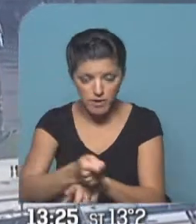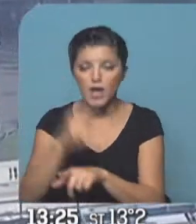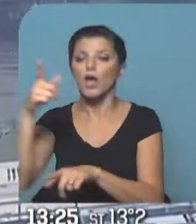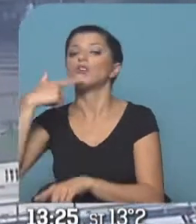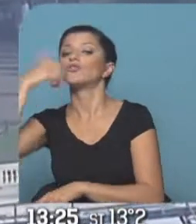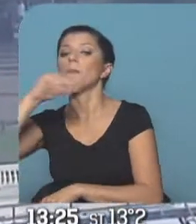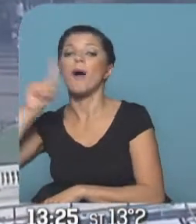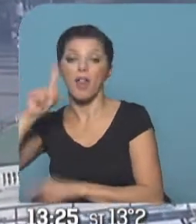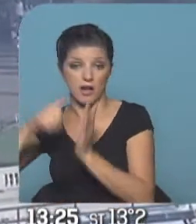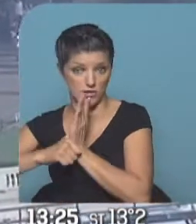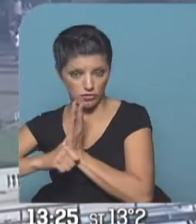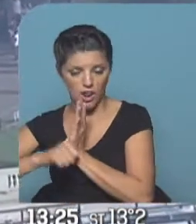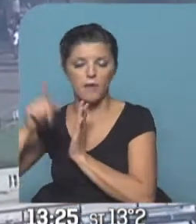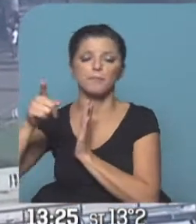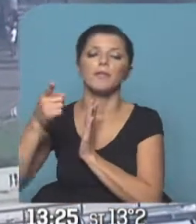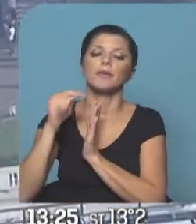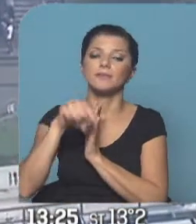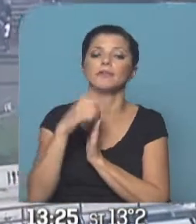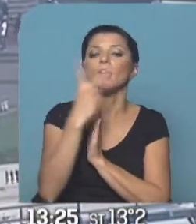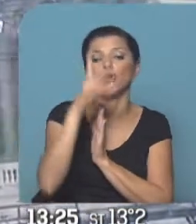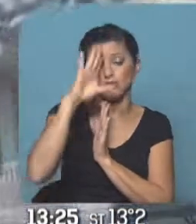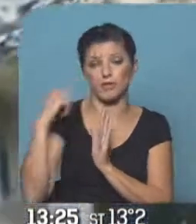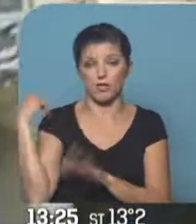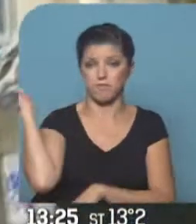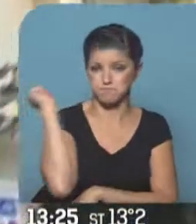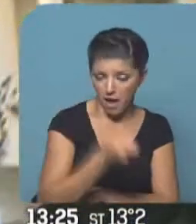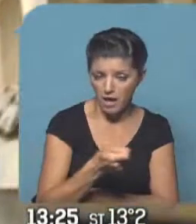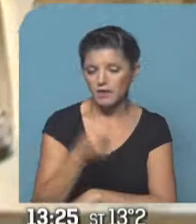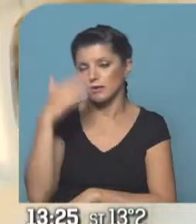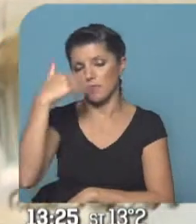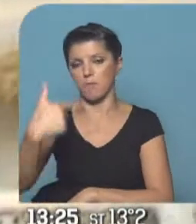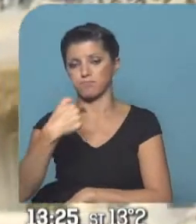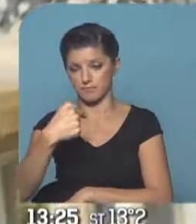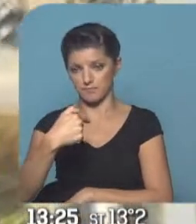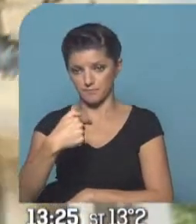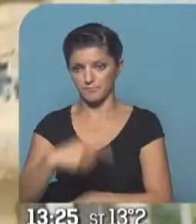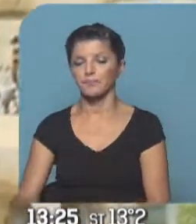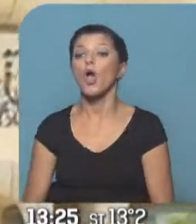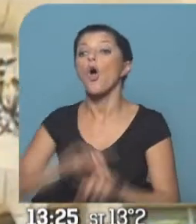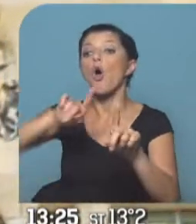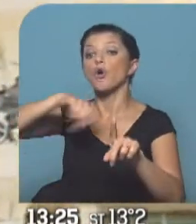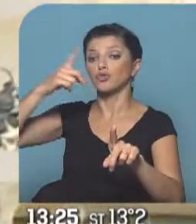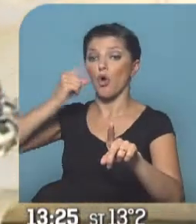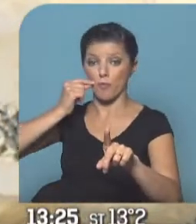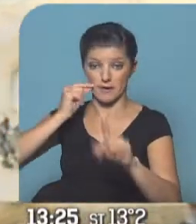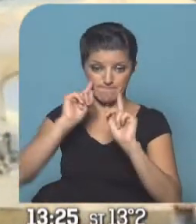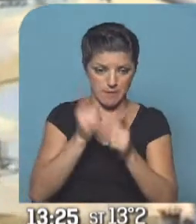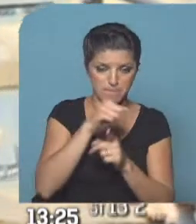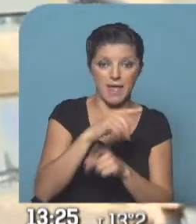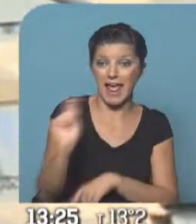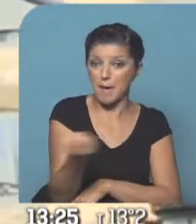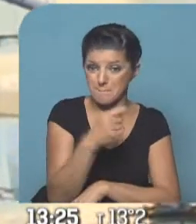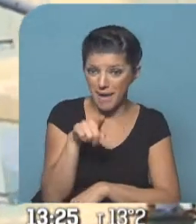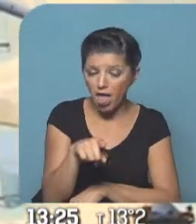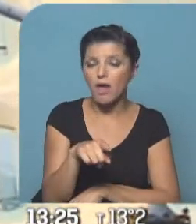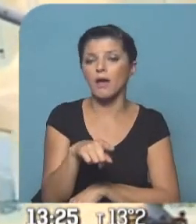soldados y finalmente le dispararon los atacó con un machete bueno con una espada apareció otro hombre atacando a quienes